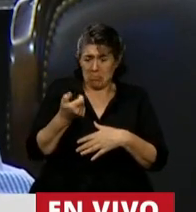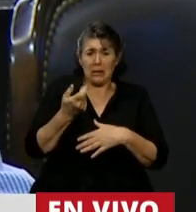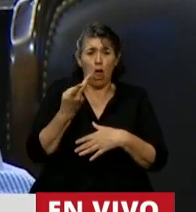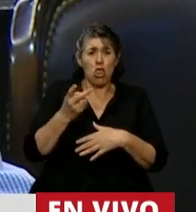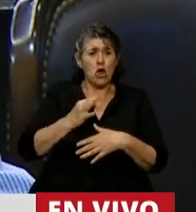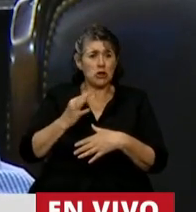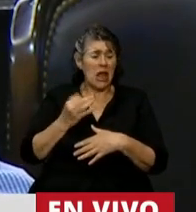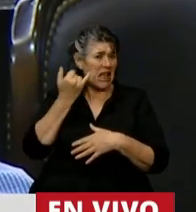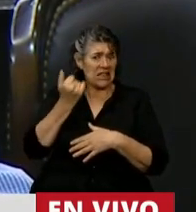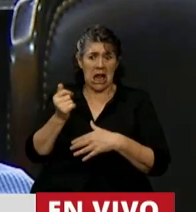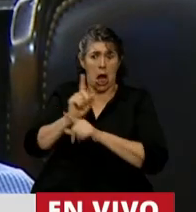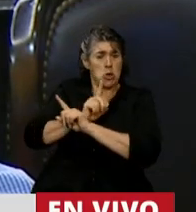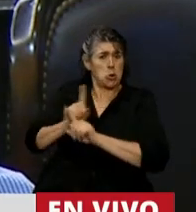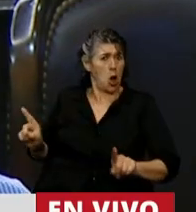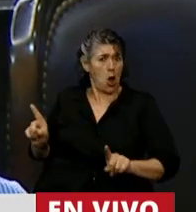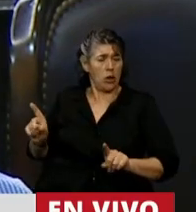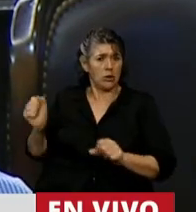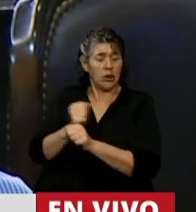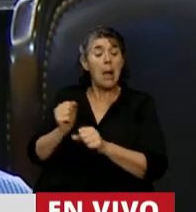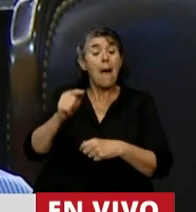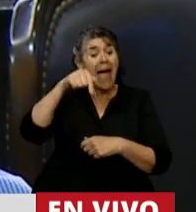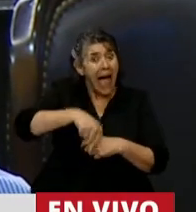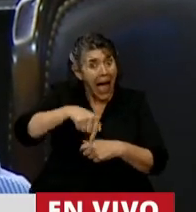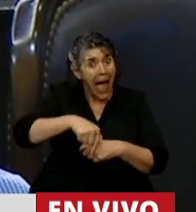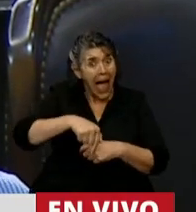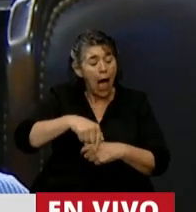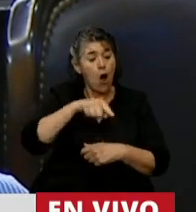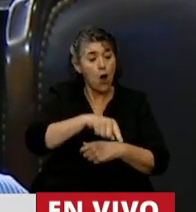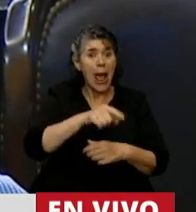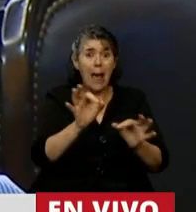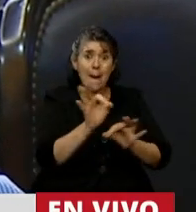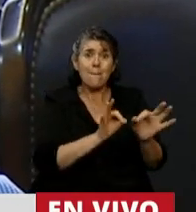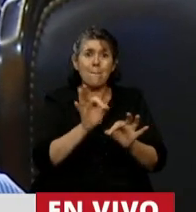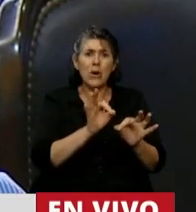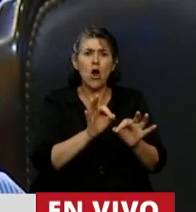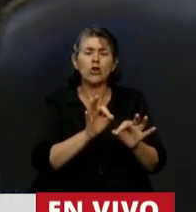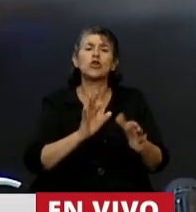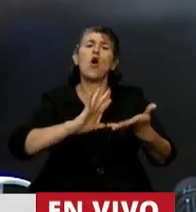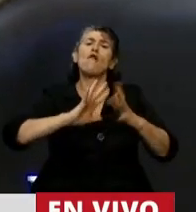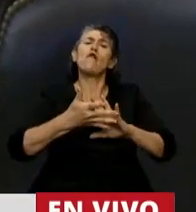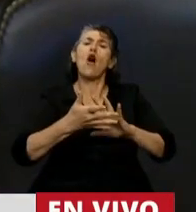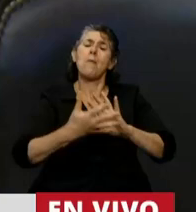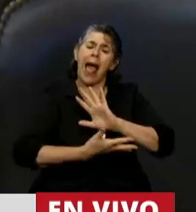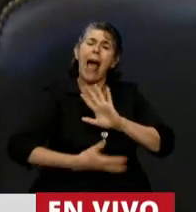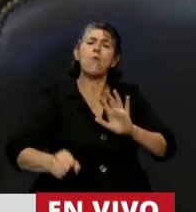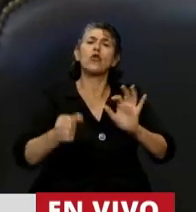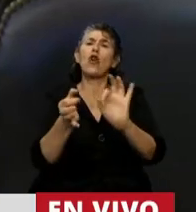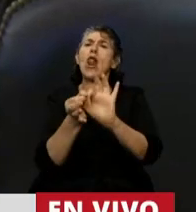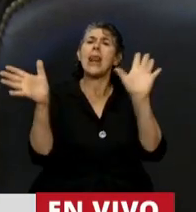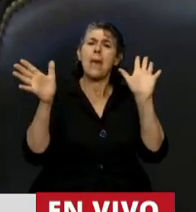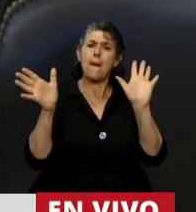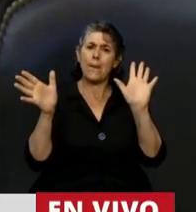2 años, aunque debo reconocer que este actual proyecto abre la puerta al aborto libre. Quiero decirle,